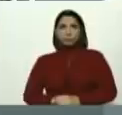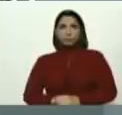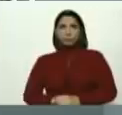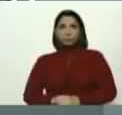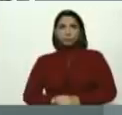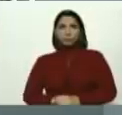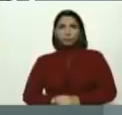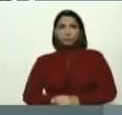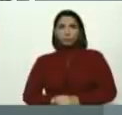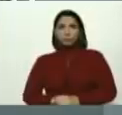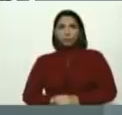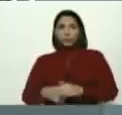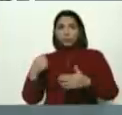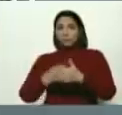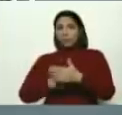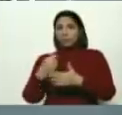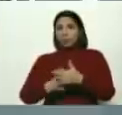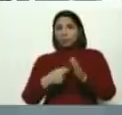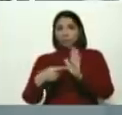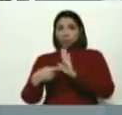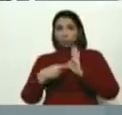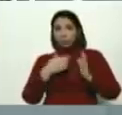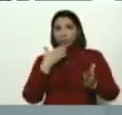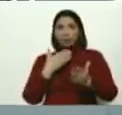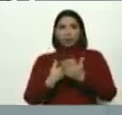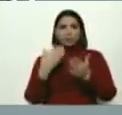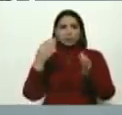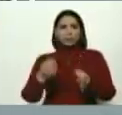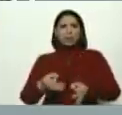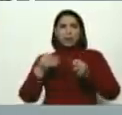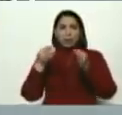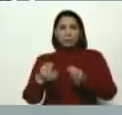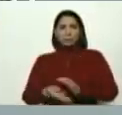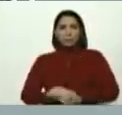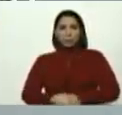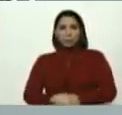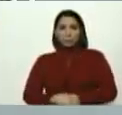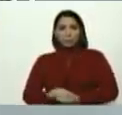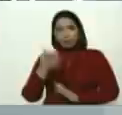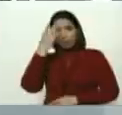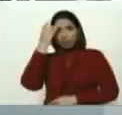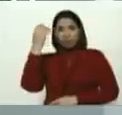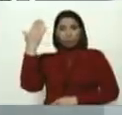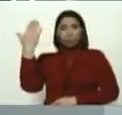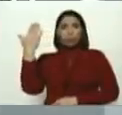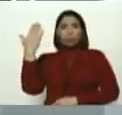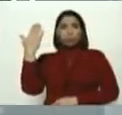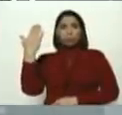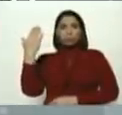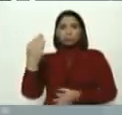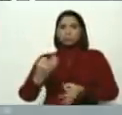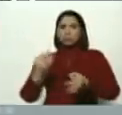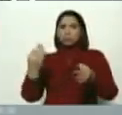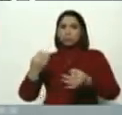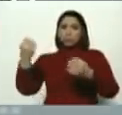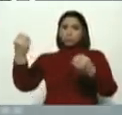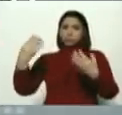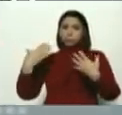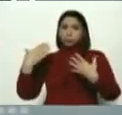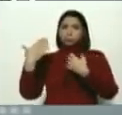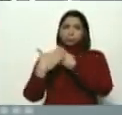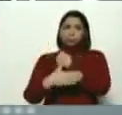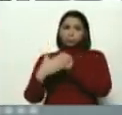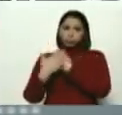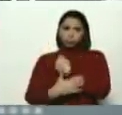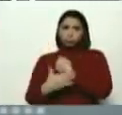Una batalla que hemos dado ejemplar. Yo le doy las gracias siempre a Dios por habernos iluminado y protegernos, bendecirnos